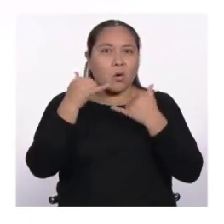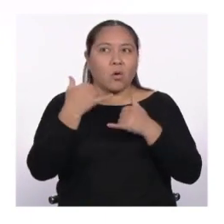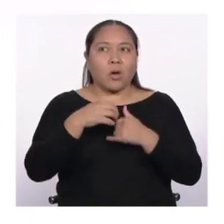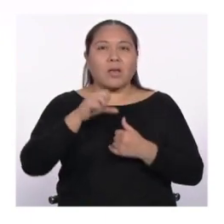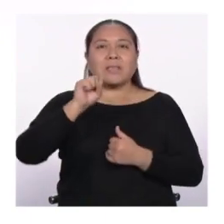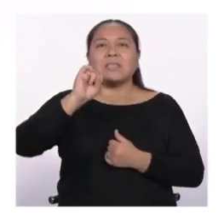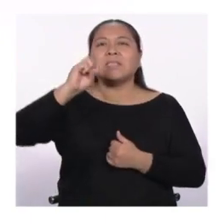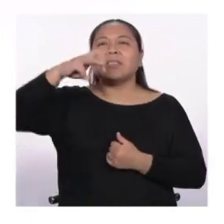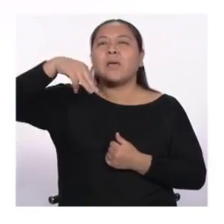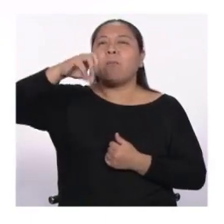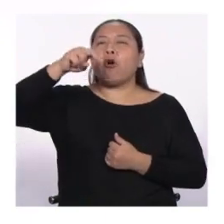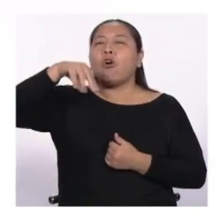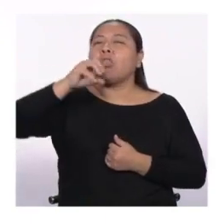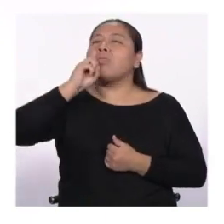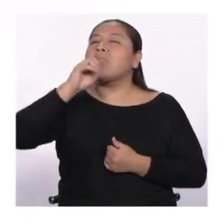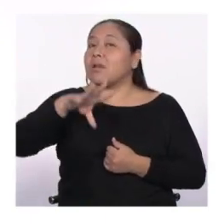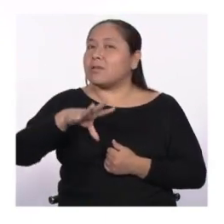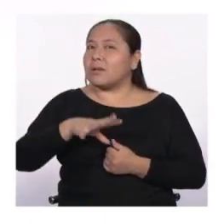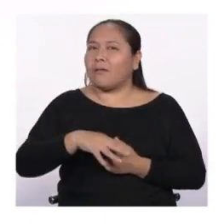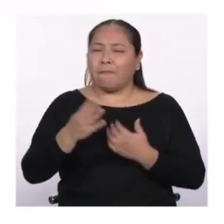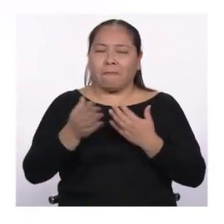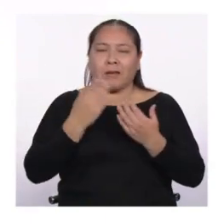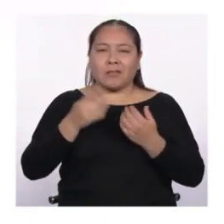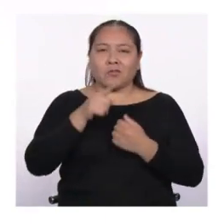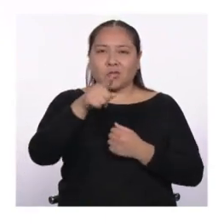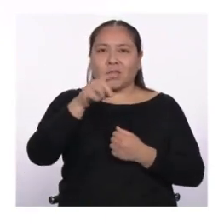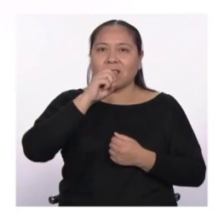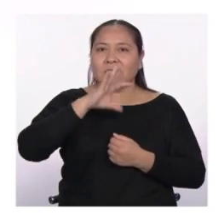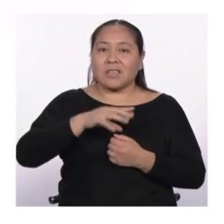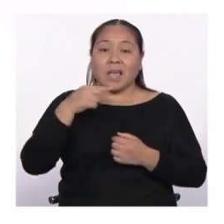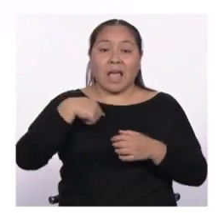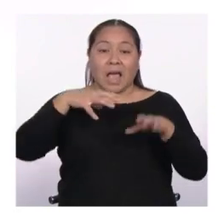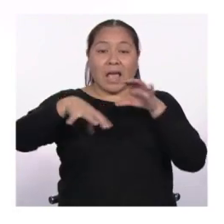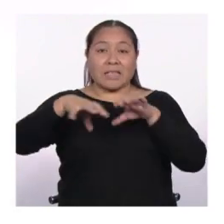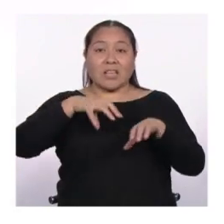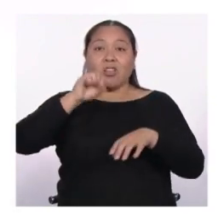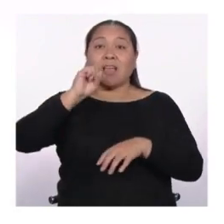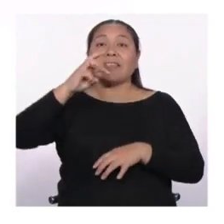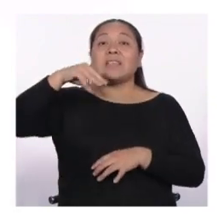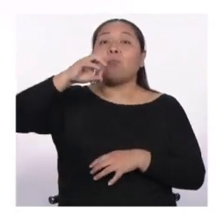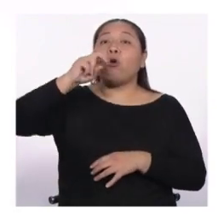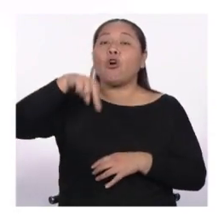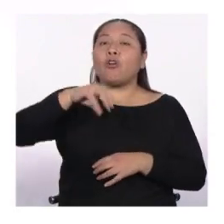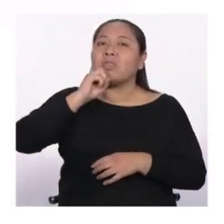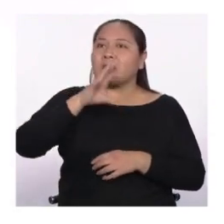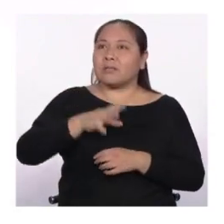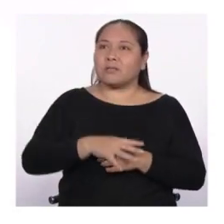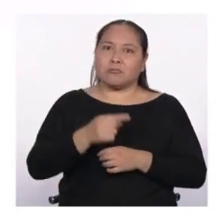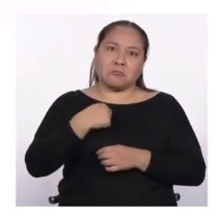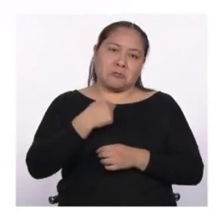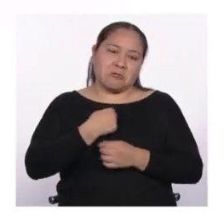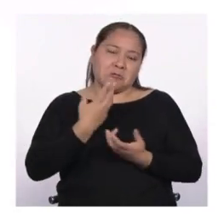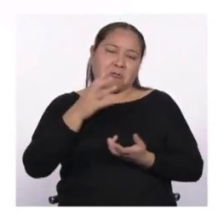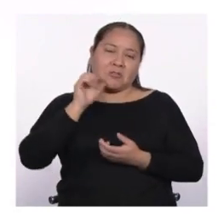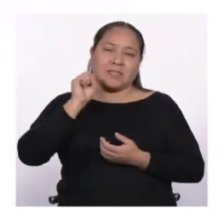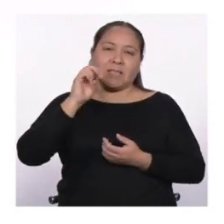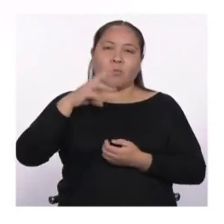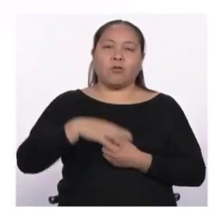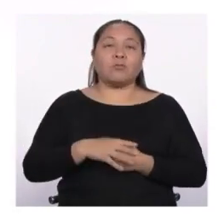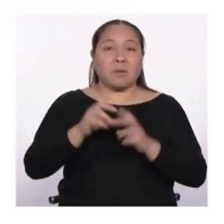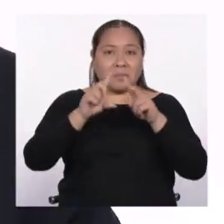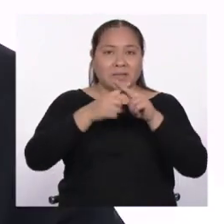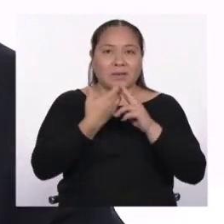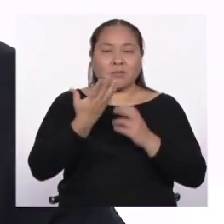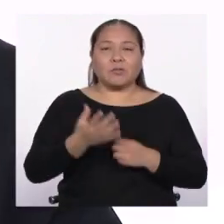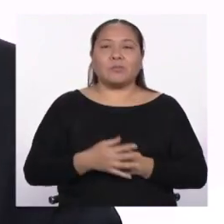Simón dice? Es muy fácil, ustedes solo deberán hacer lo que Simón les dice. Y Simón, en ese caso, seré yo. A ver,